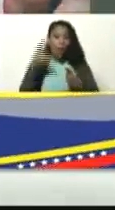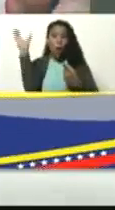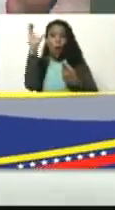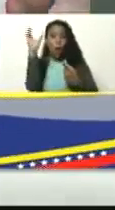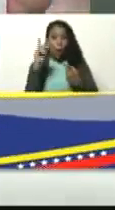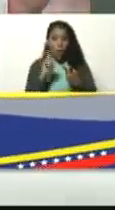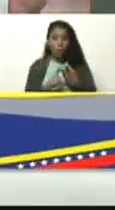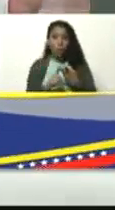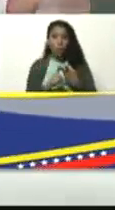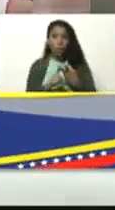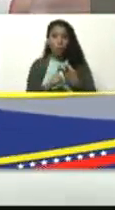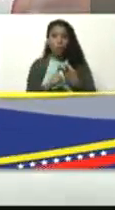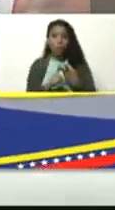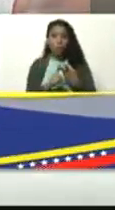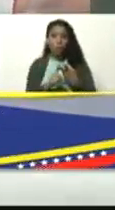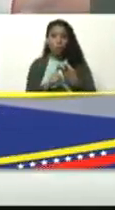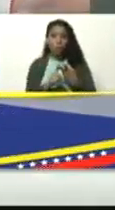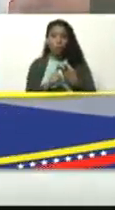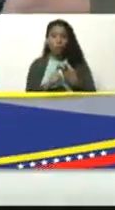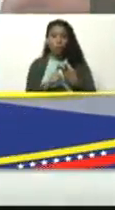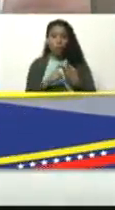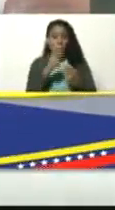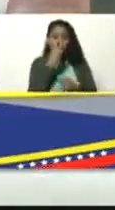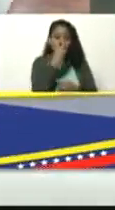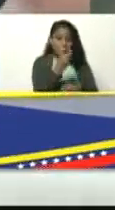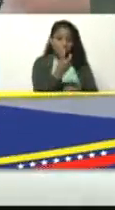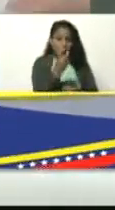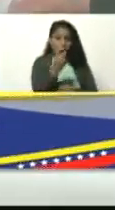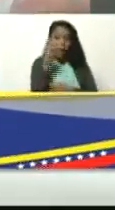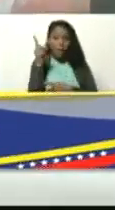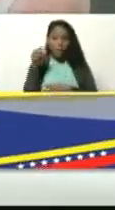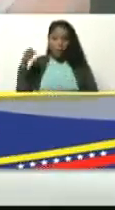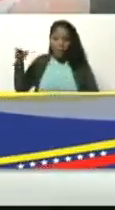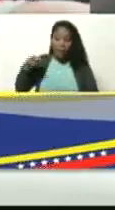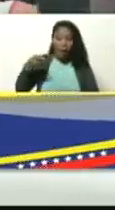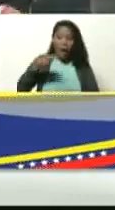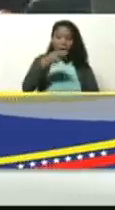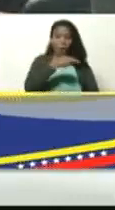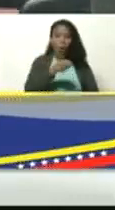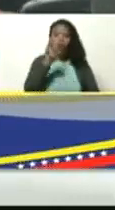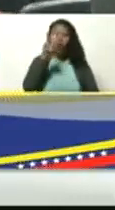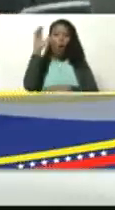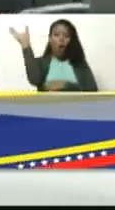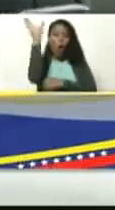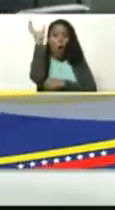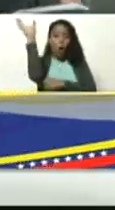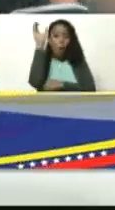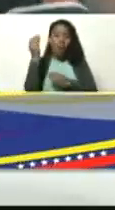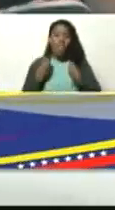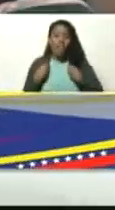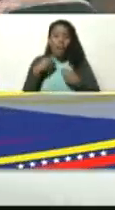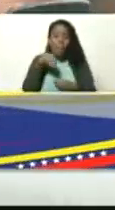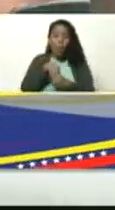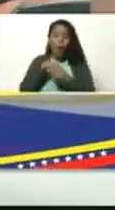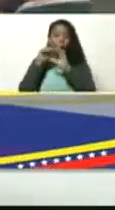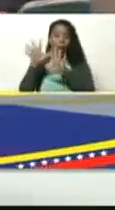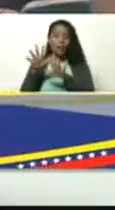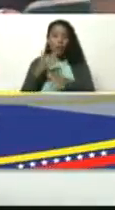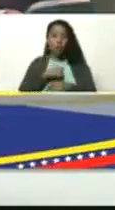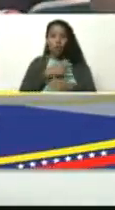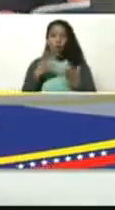colombianos. En el recorrido de la parte de la quebrada, dos colombianos que viven ahí, nos